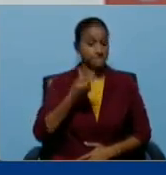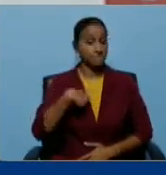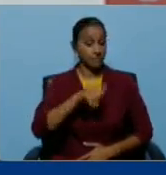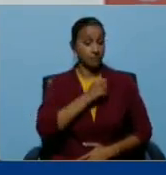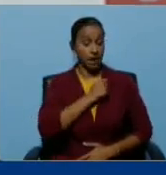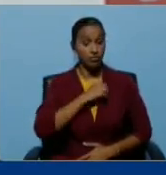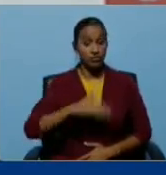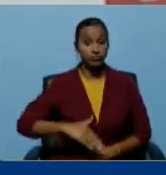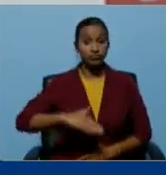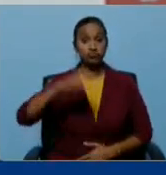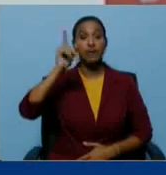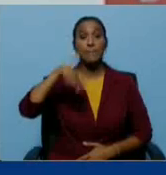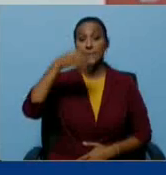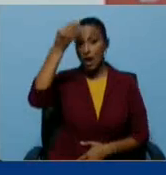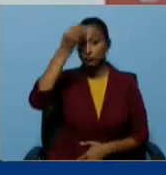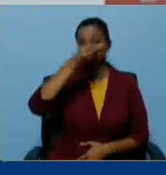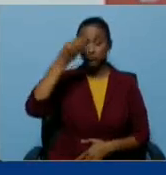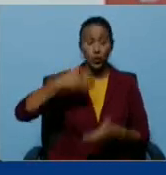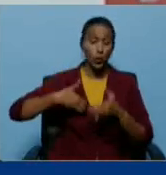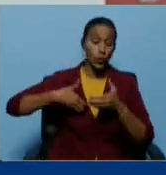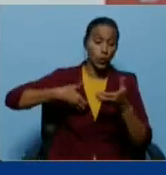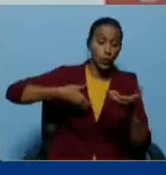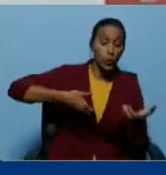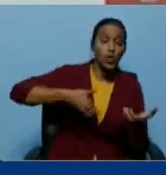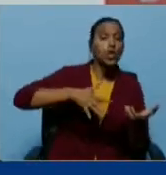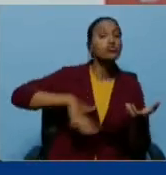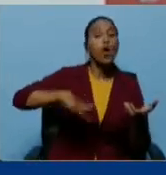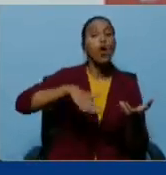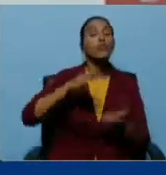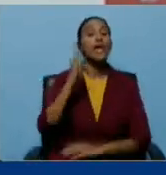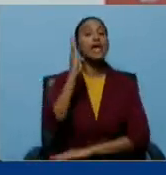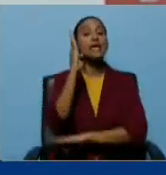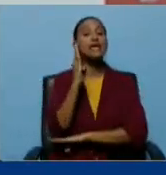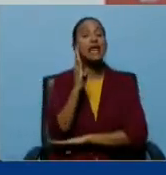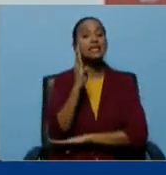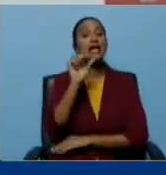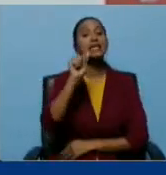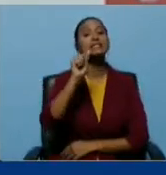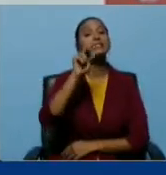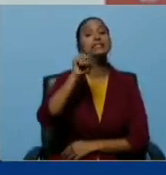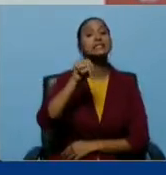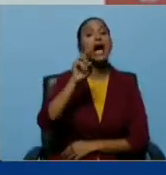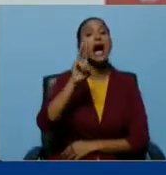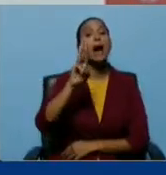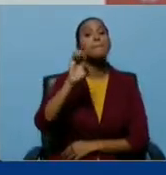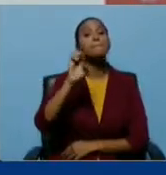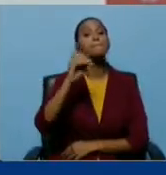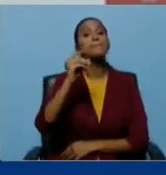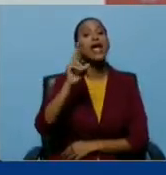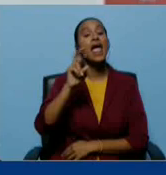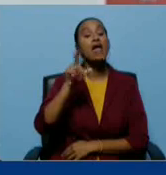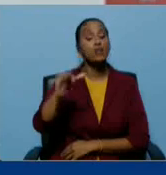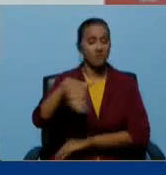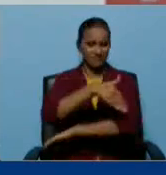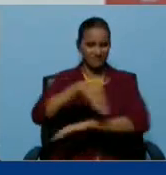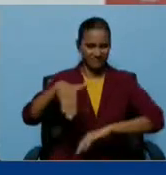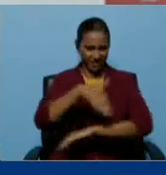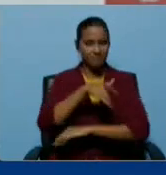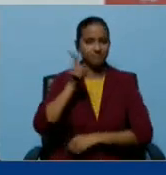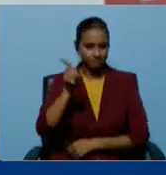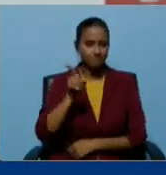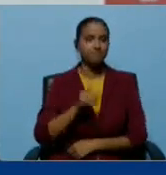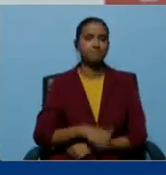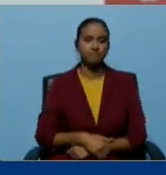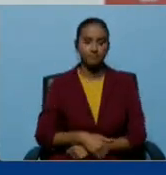Me bautizaron como niño católico en la iglesia ahí de San Pedro, San Pietro, en los Chaguaramos. Pero me